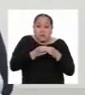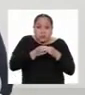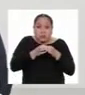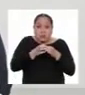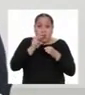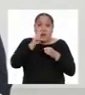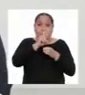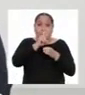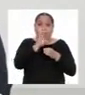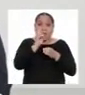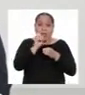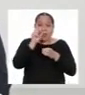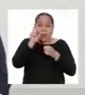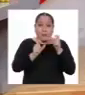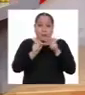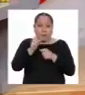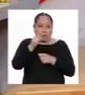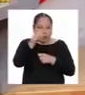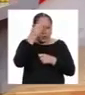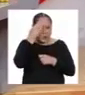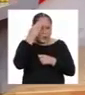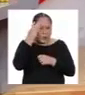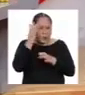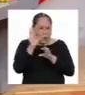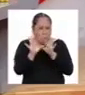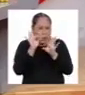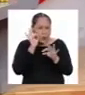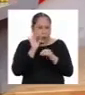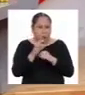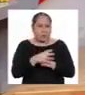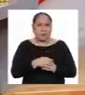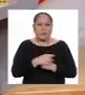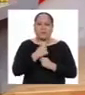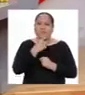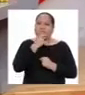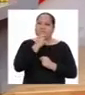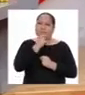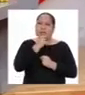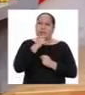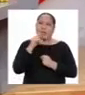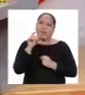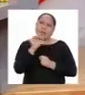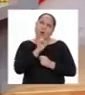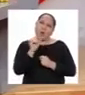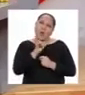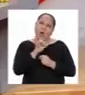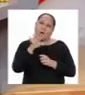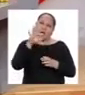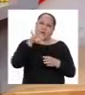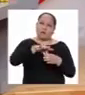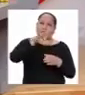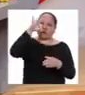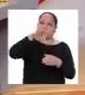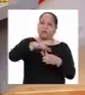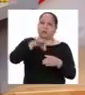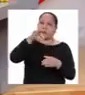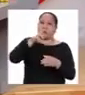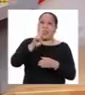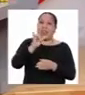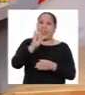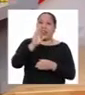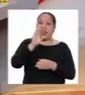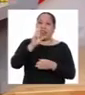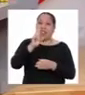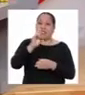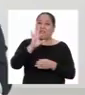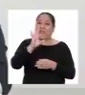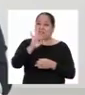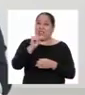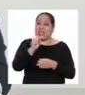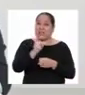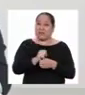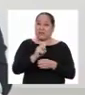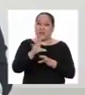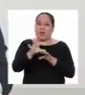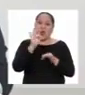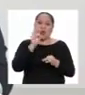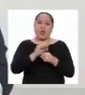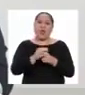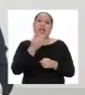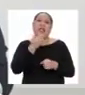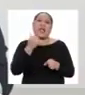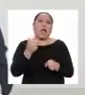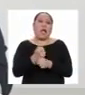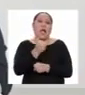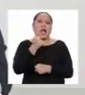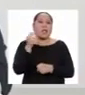¿sabes cómo seleccionarlas? Se me ocurre que como en las rifas, que hacen un sorteo para determinar al ganador o ganadora. Y en